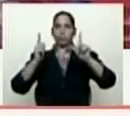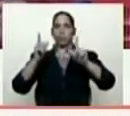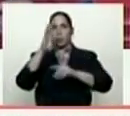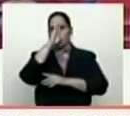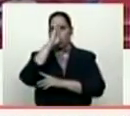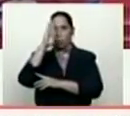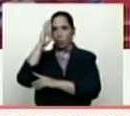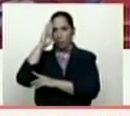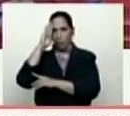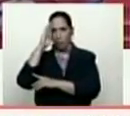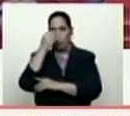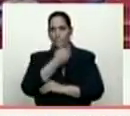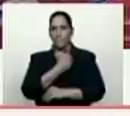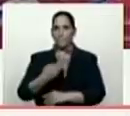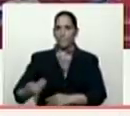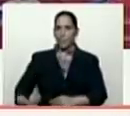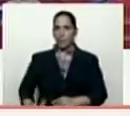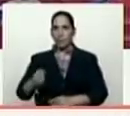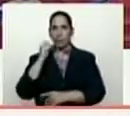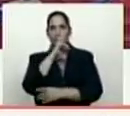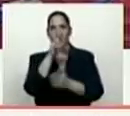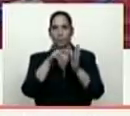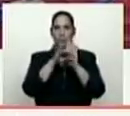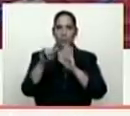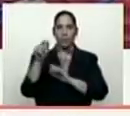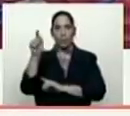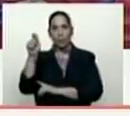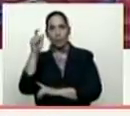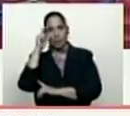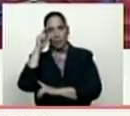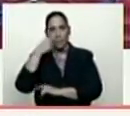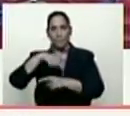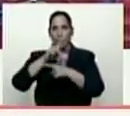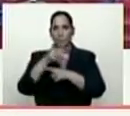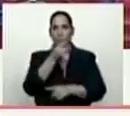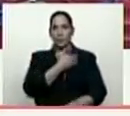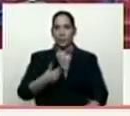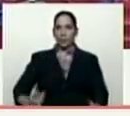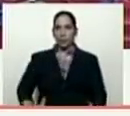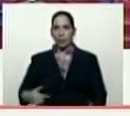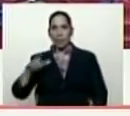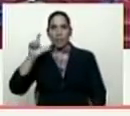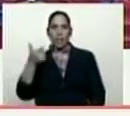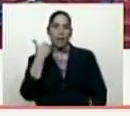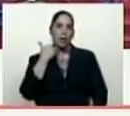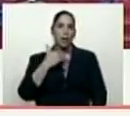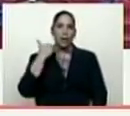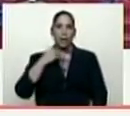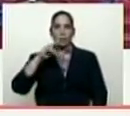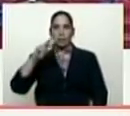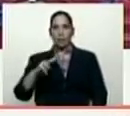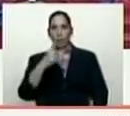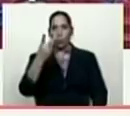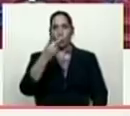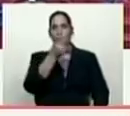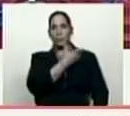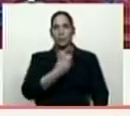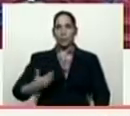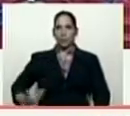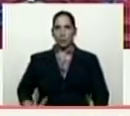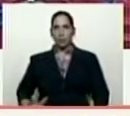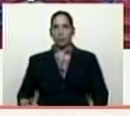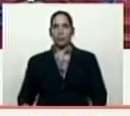Cabello Rondón, presidente. Tania Valentina Díaz, primera vicepresidenta. Gladys del Valle Requena, segunda